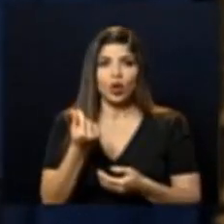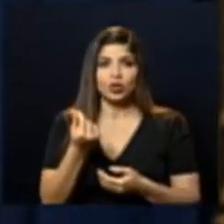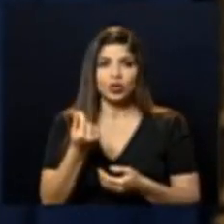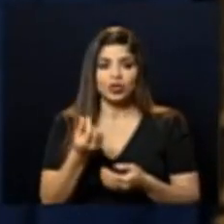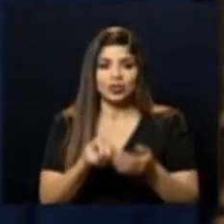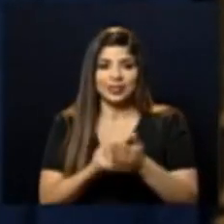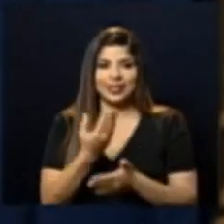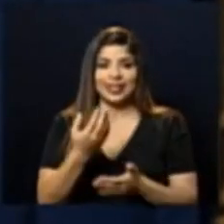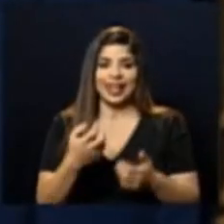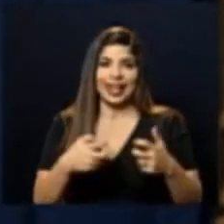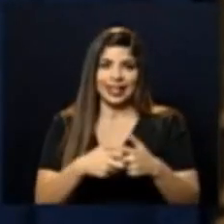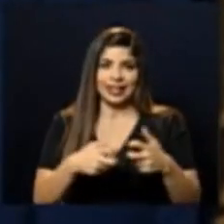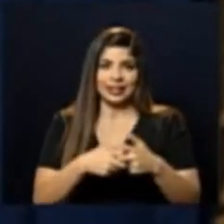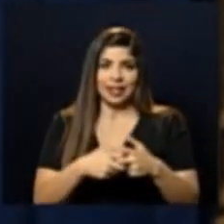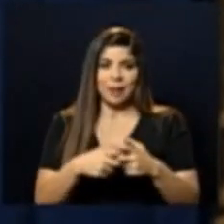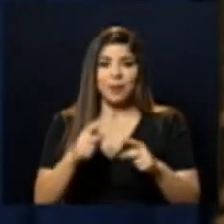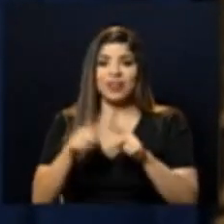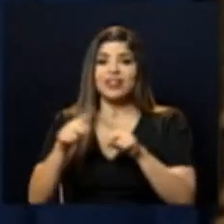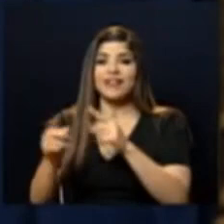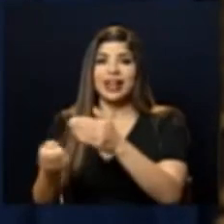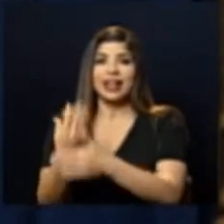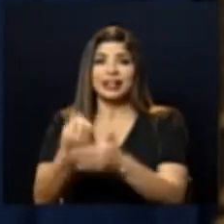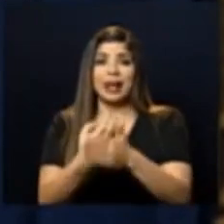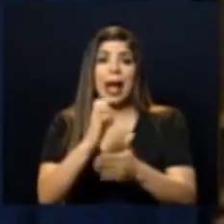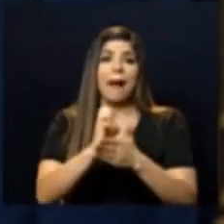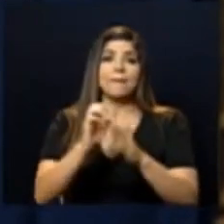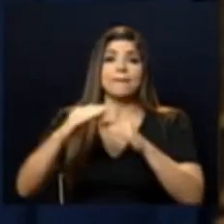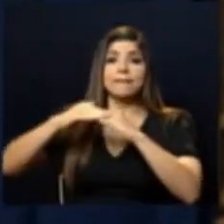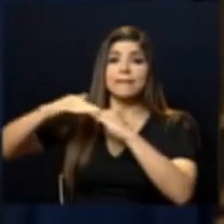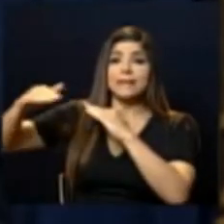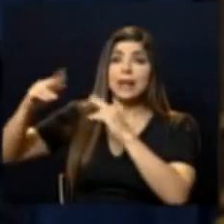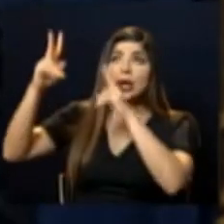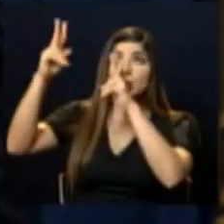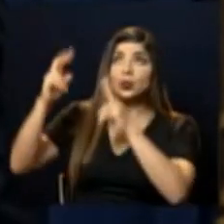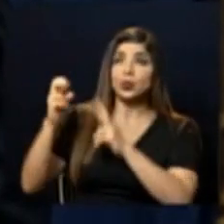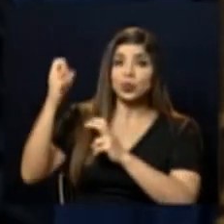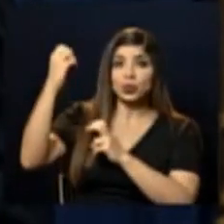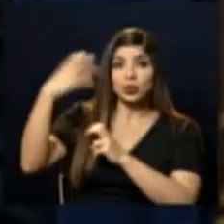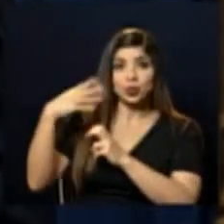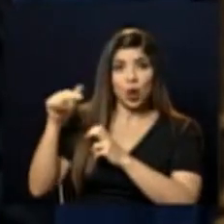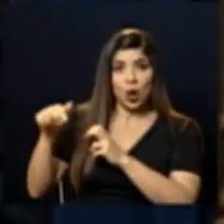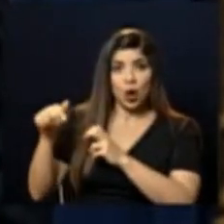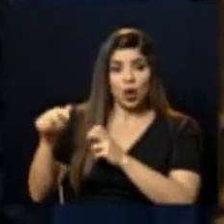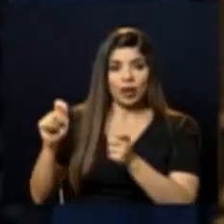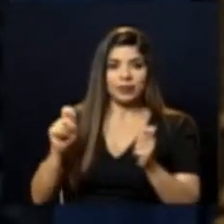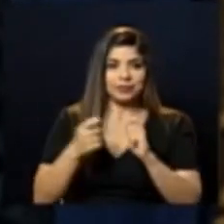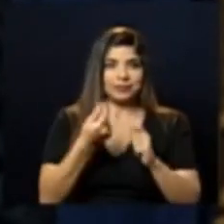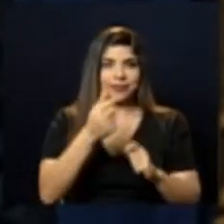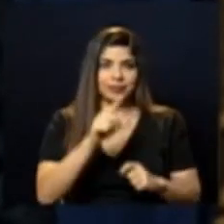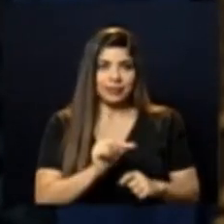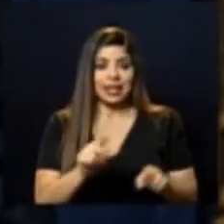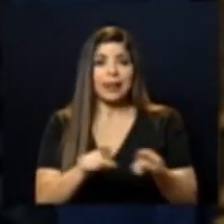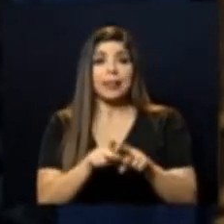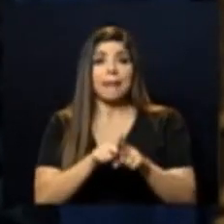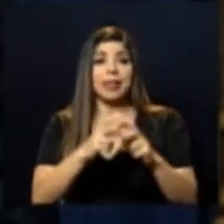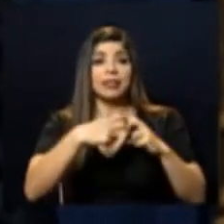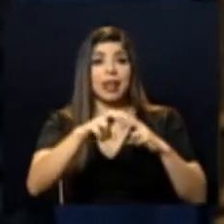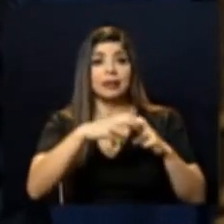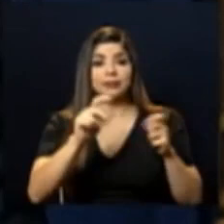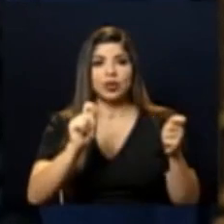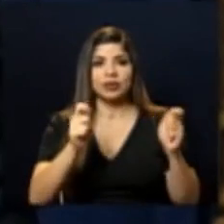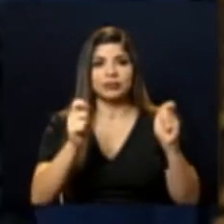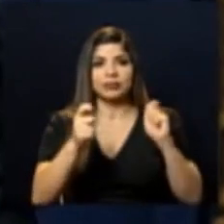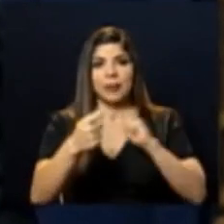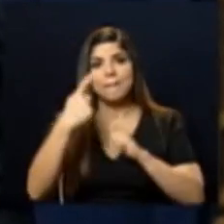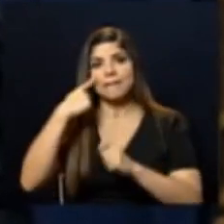generación eléctrica con fuentes alternativas, como paneles solares, y permitirán la transición del sector transporte para